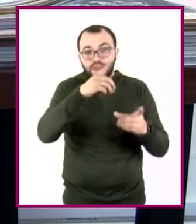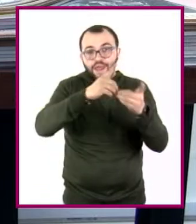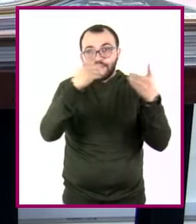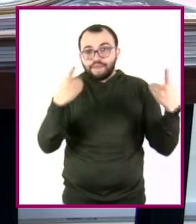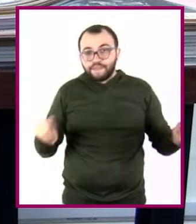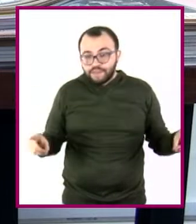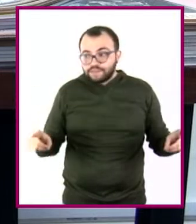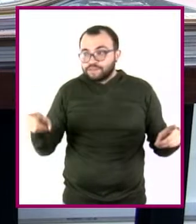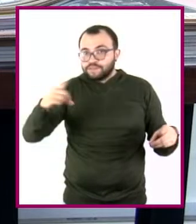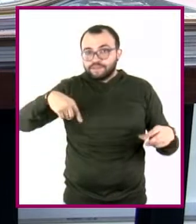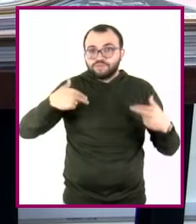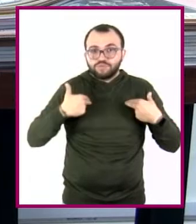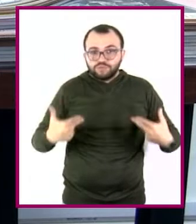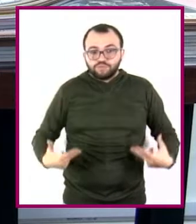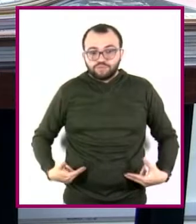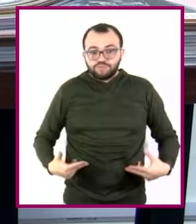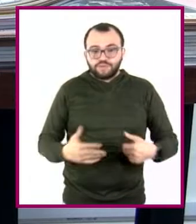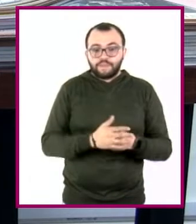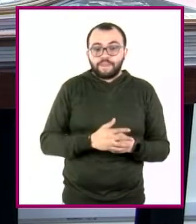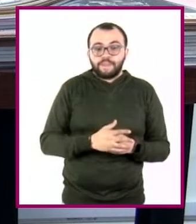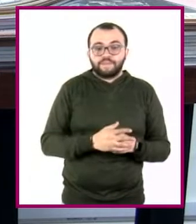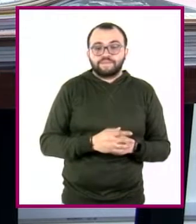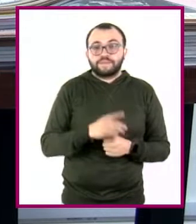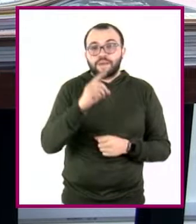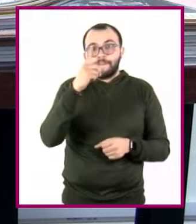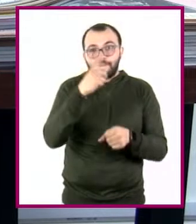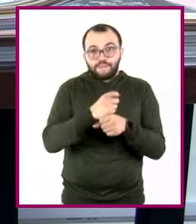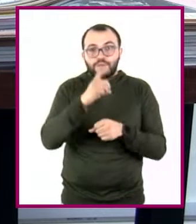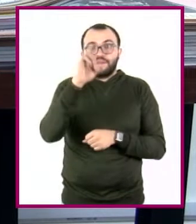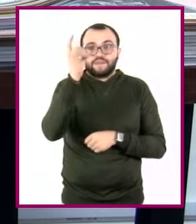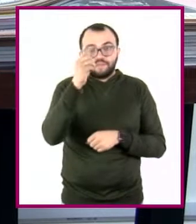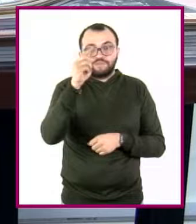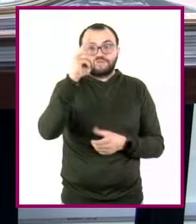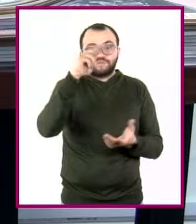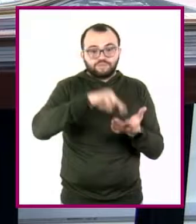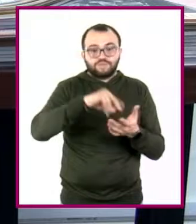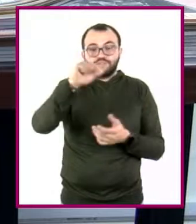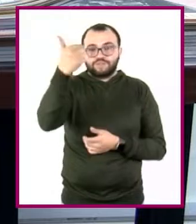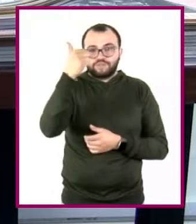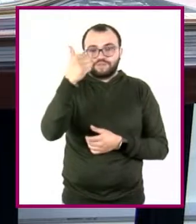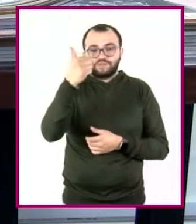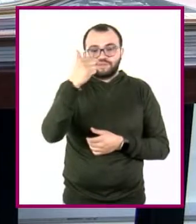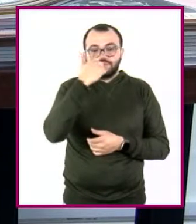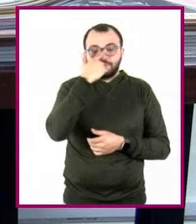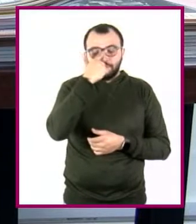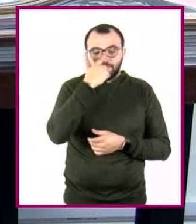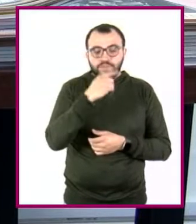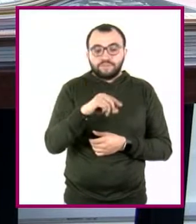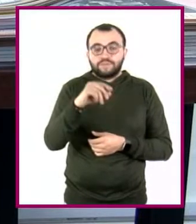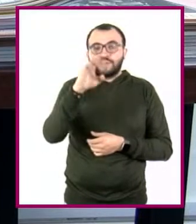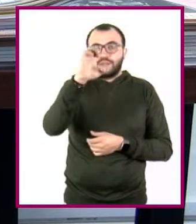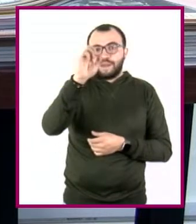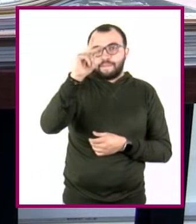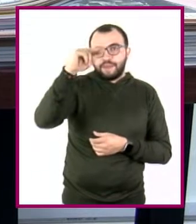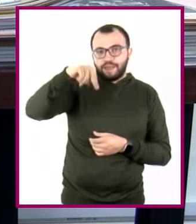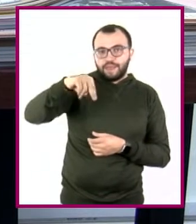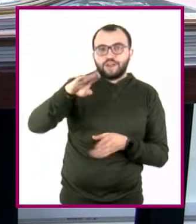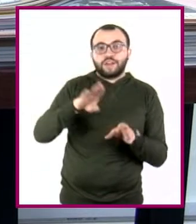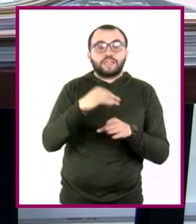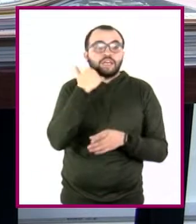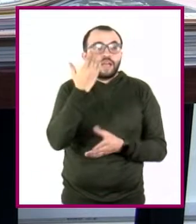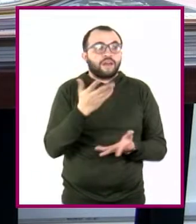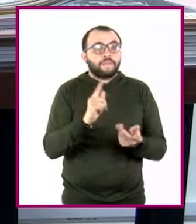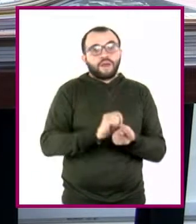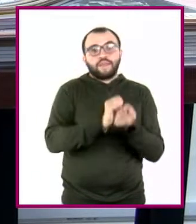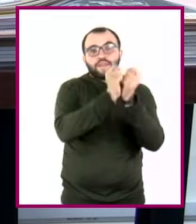humano sustentable. El 1 de diciembre de 2012, Enrique Peña Nieto propuso una transformación de México